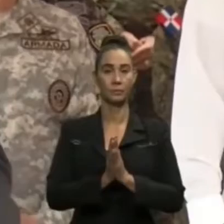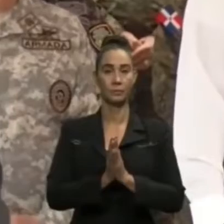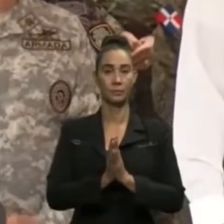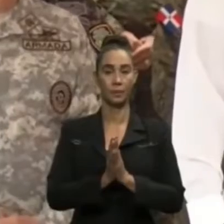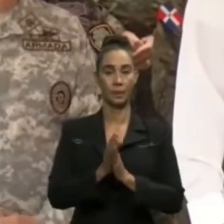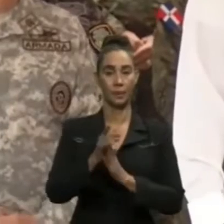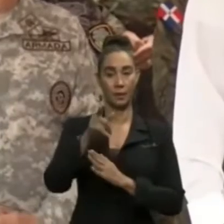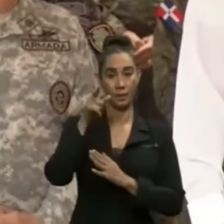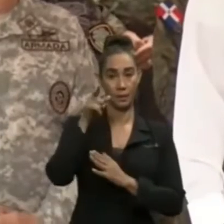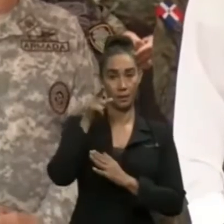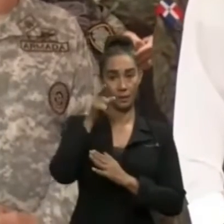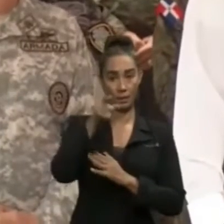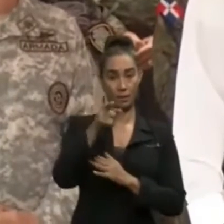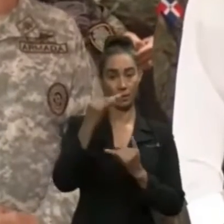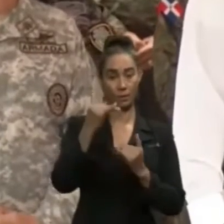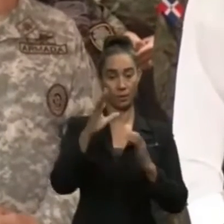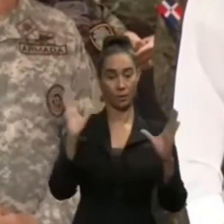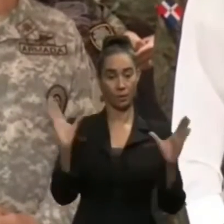que están actuando